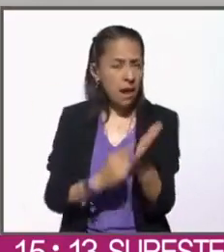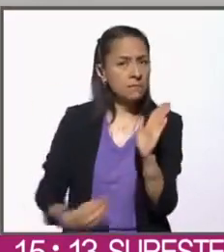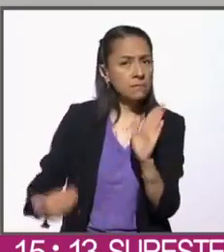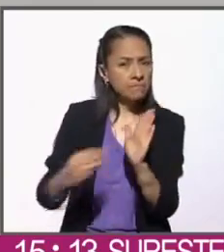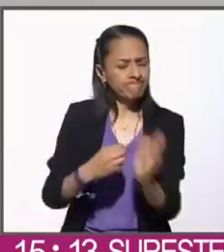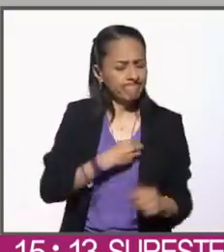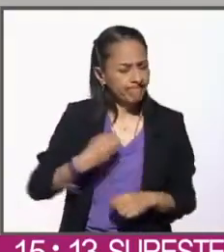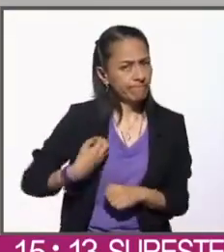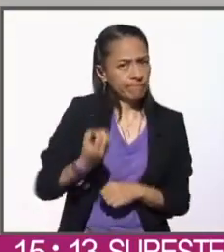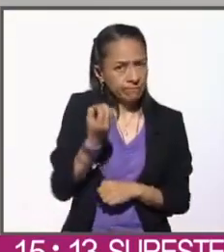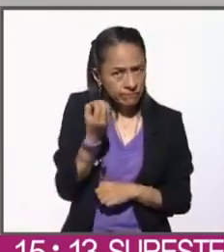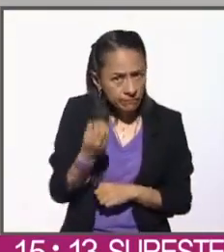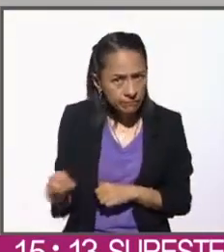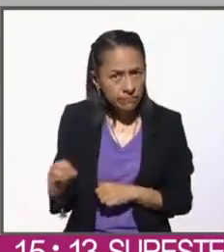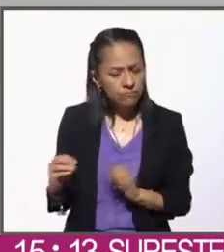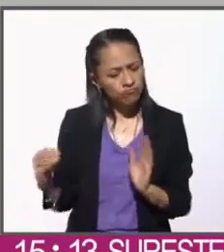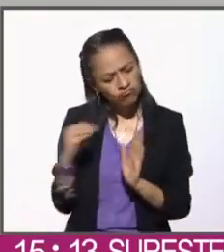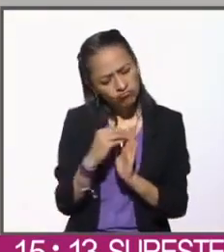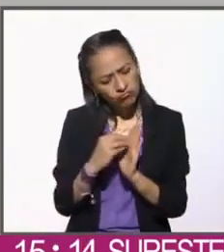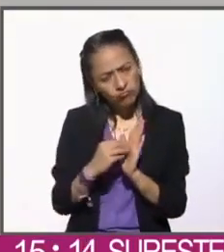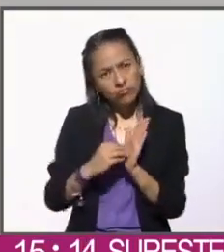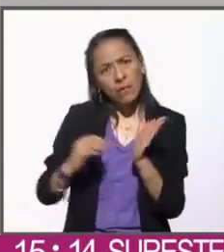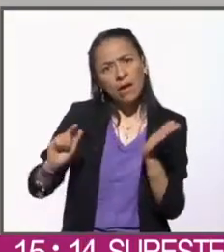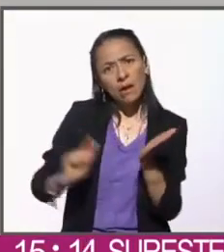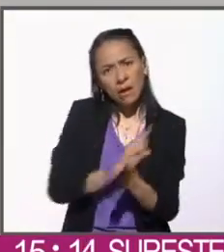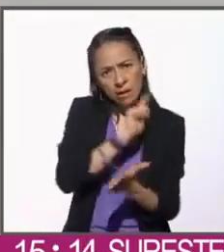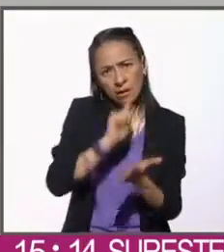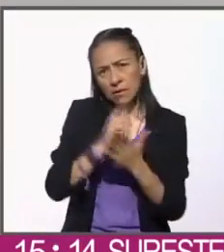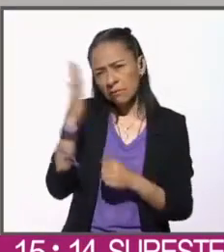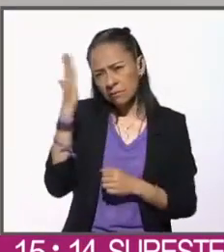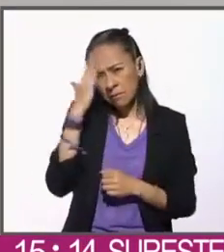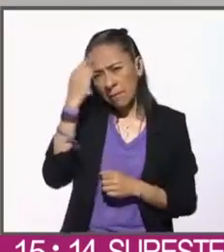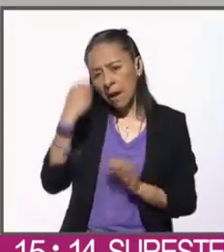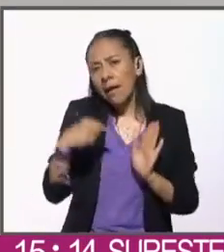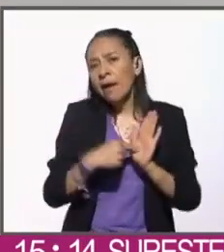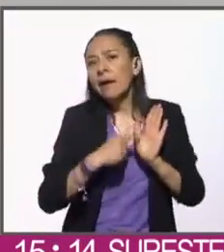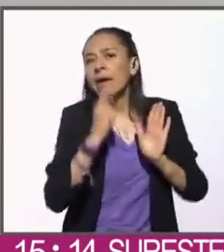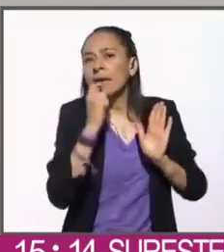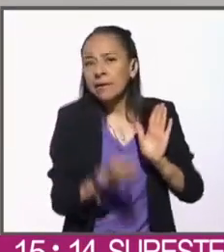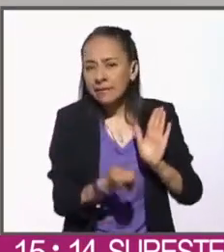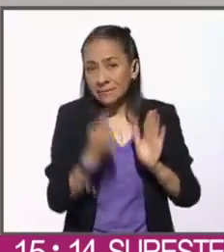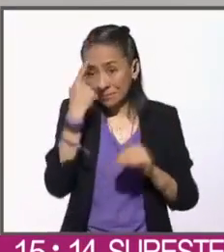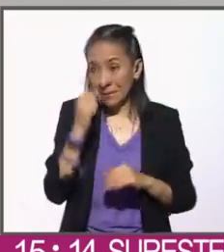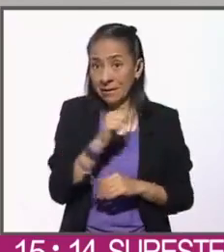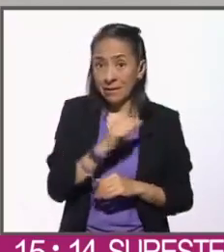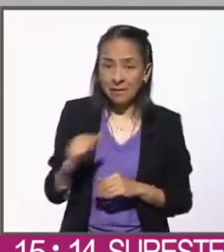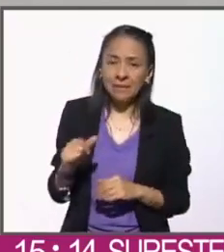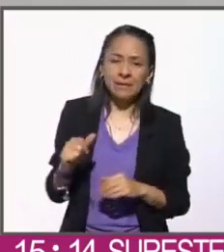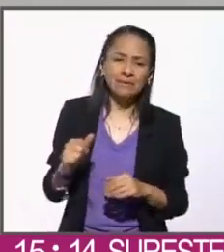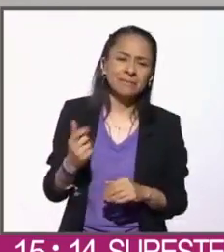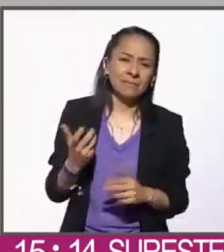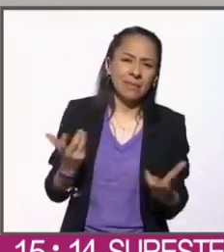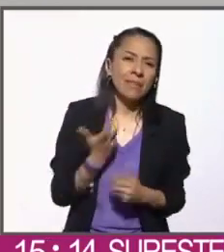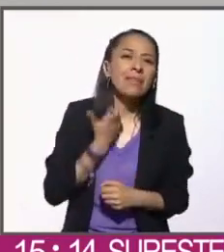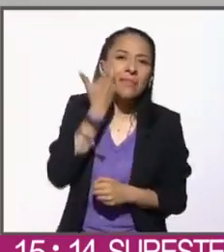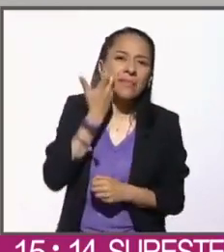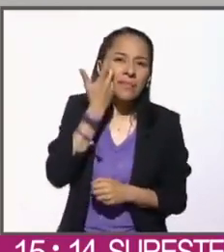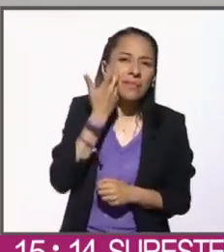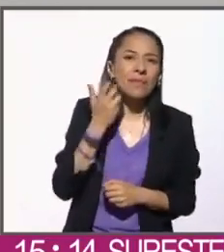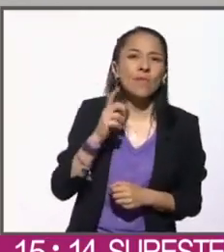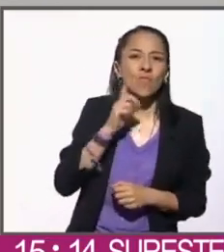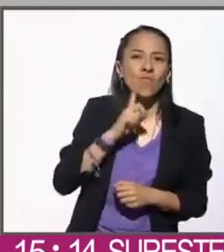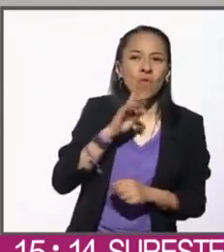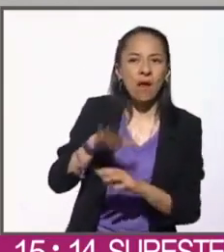En una ley general que obligue a que toda muerte violenta de una